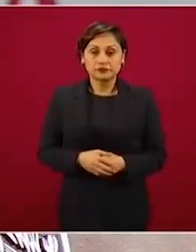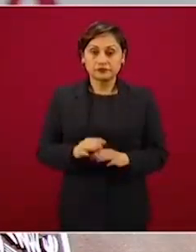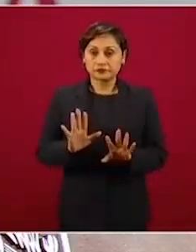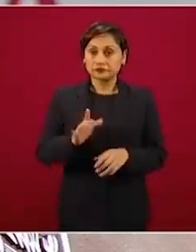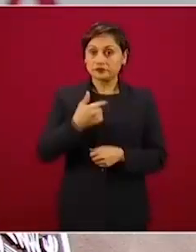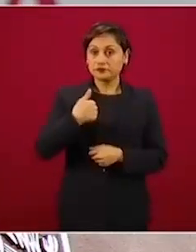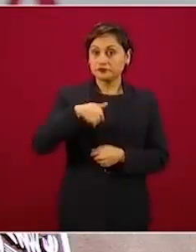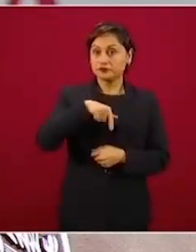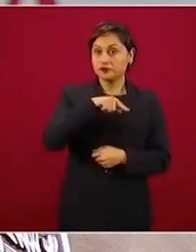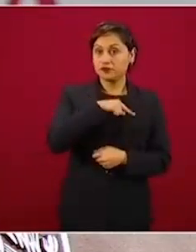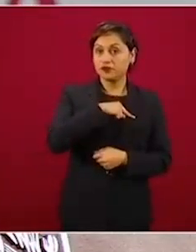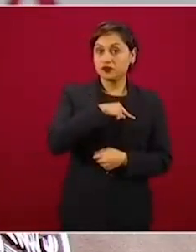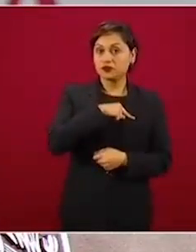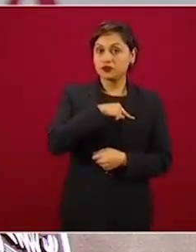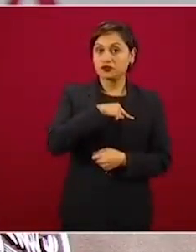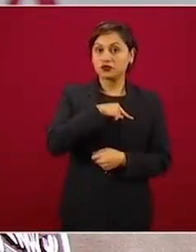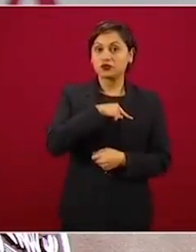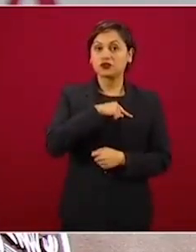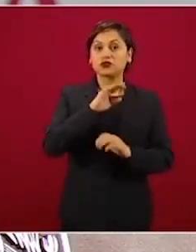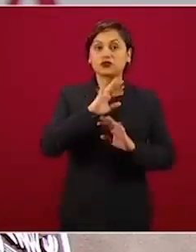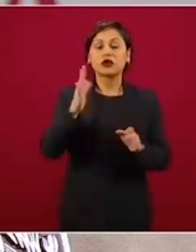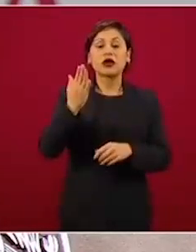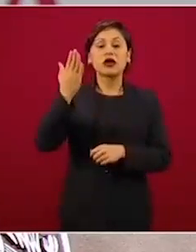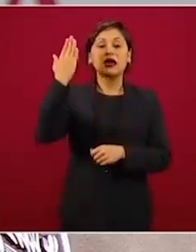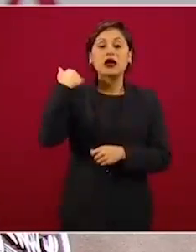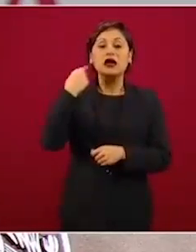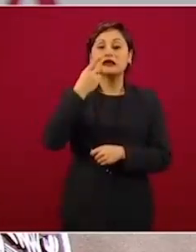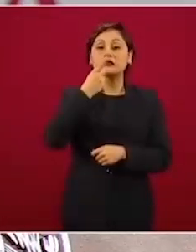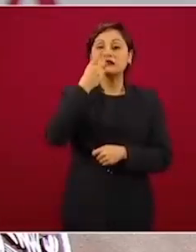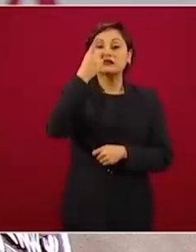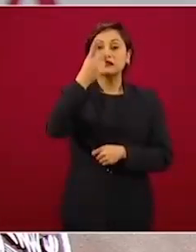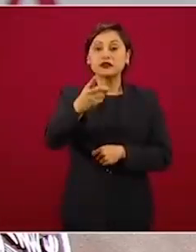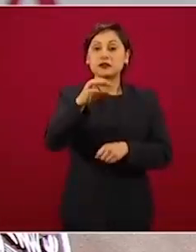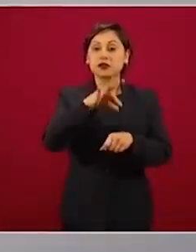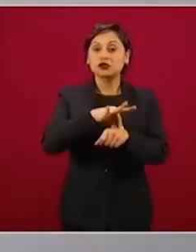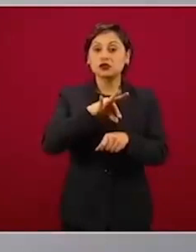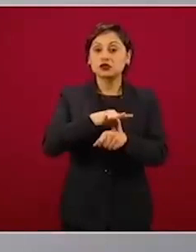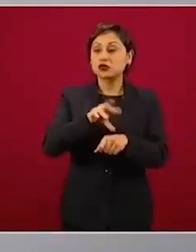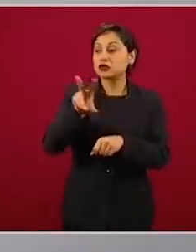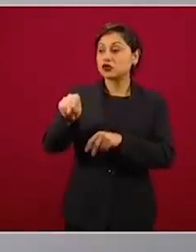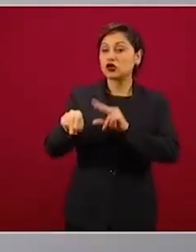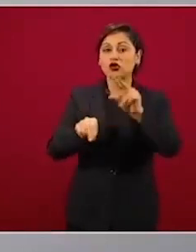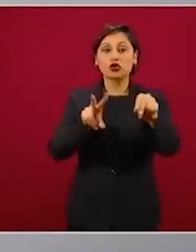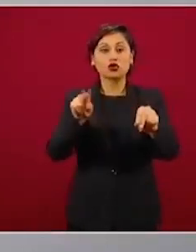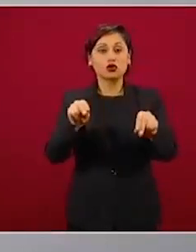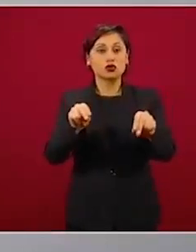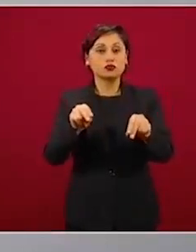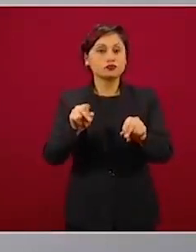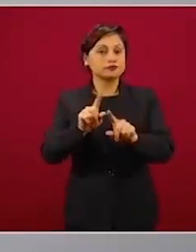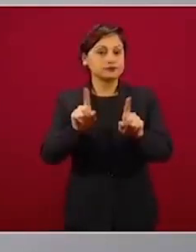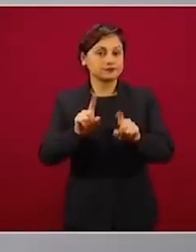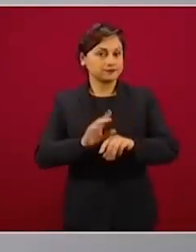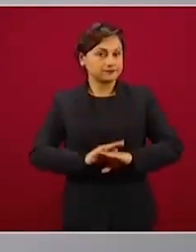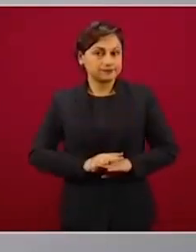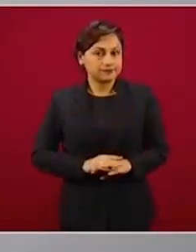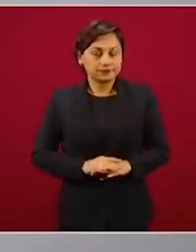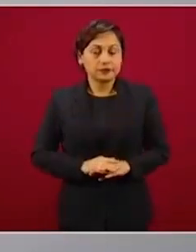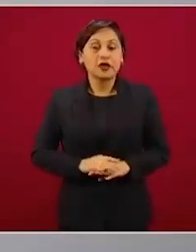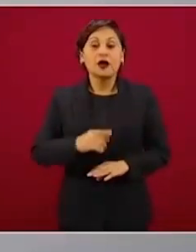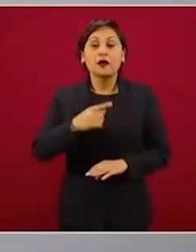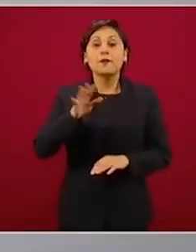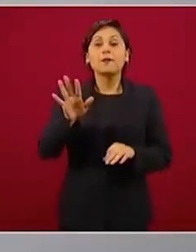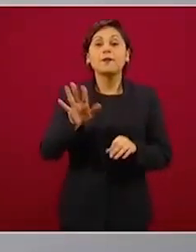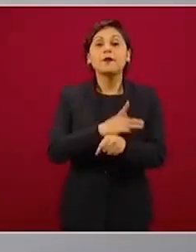ya no van a haber rechazados, porque estamos pensando no solo ampliar